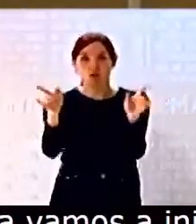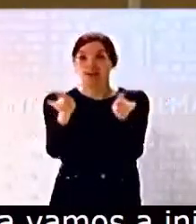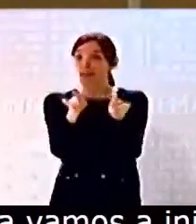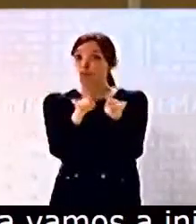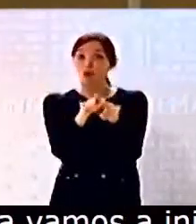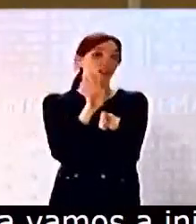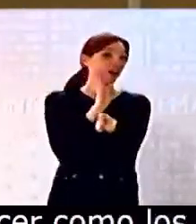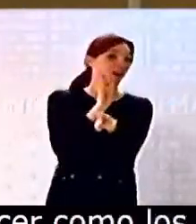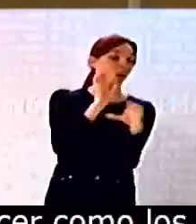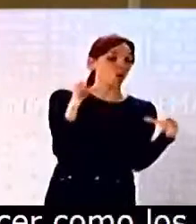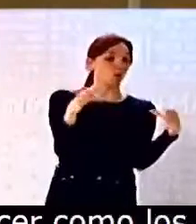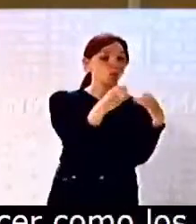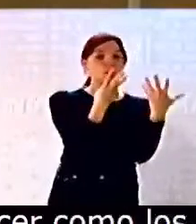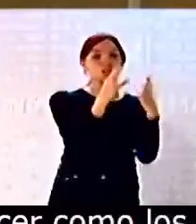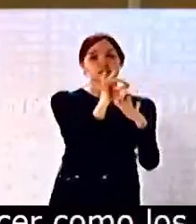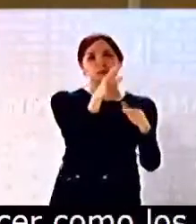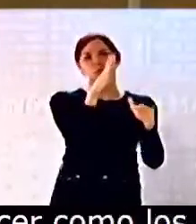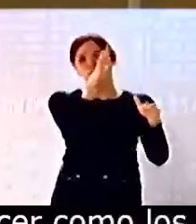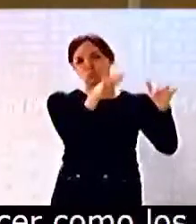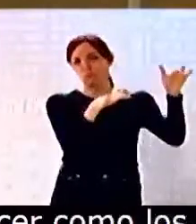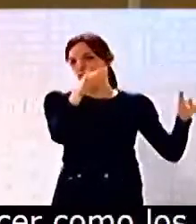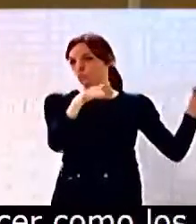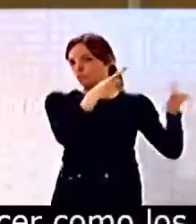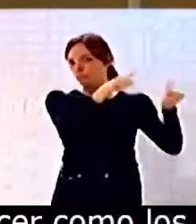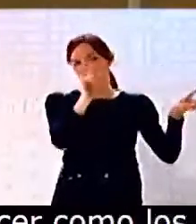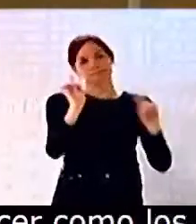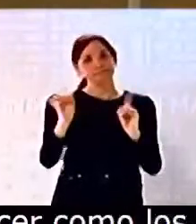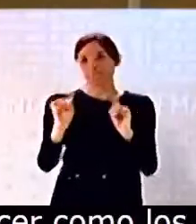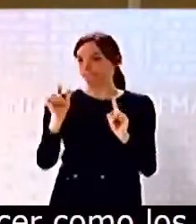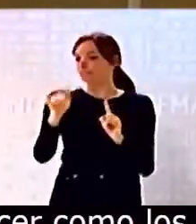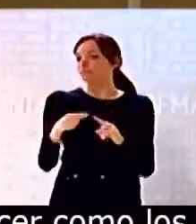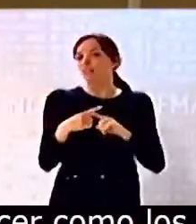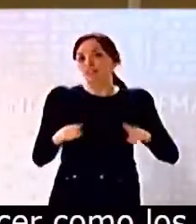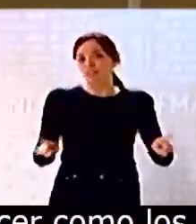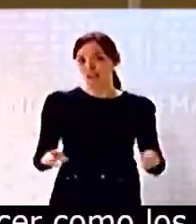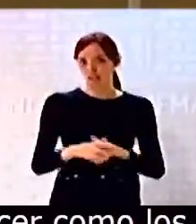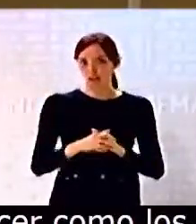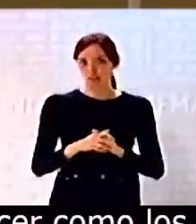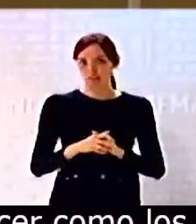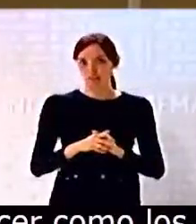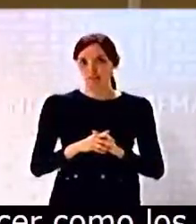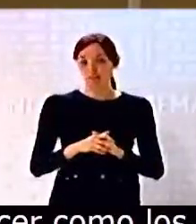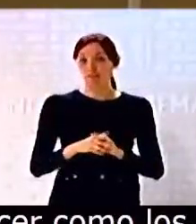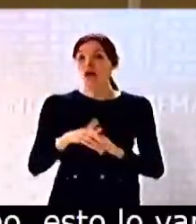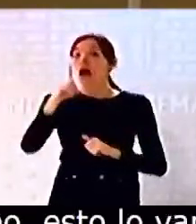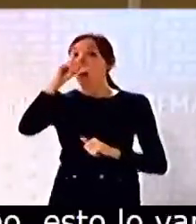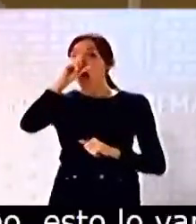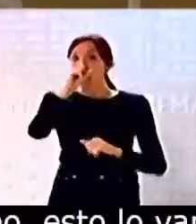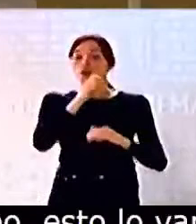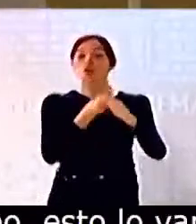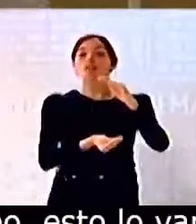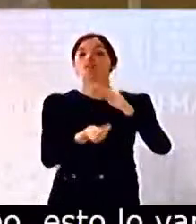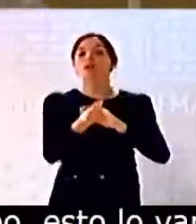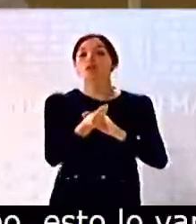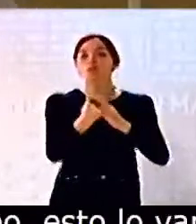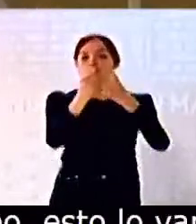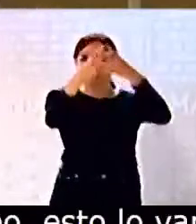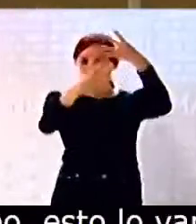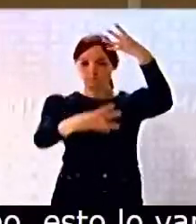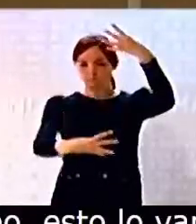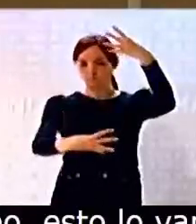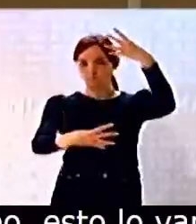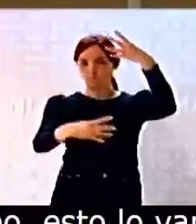80 años, que era un grupo muy heterogéneo. Esto lo vamos a hacer por año de nacimiento y van a ser llamados por año